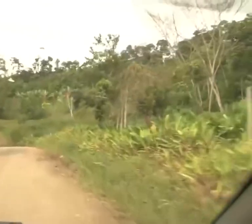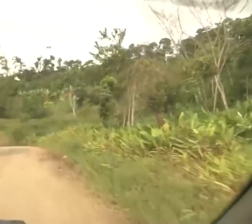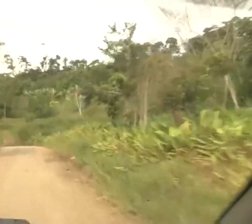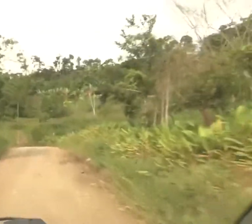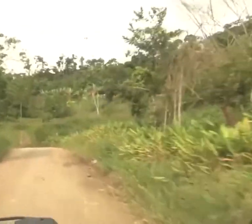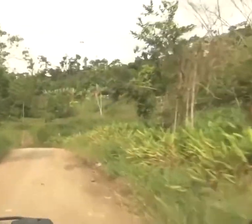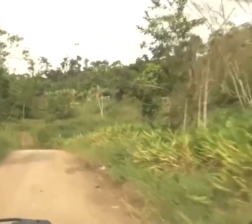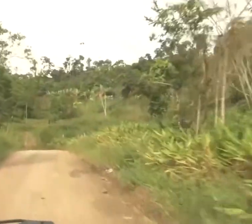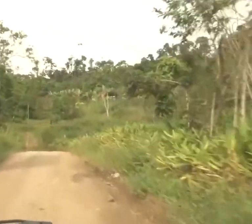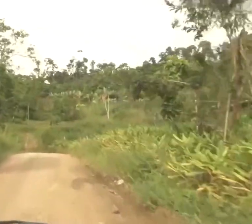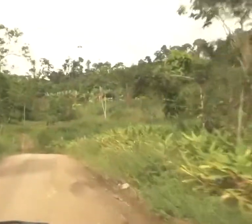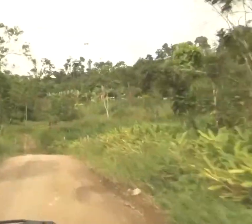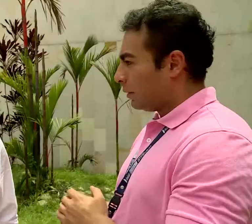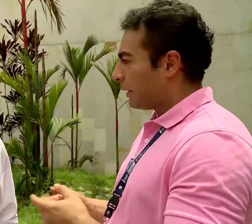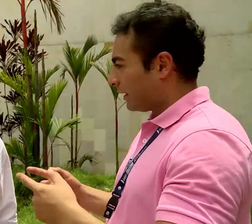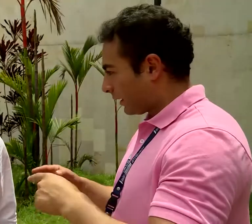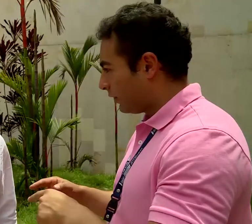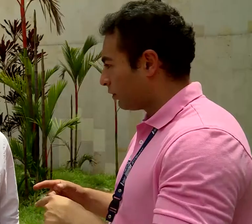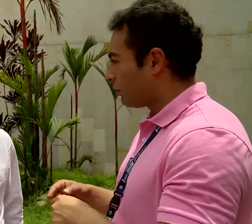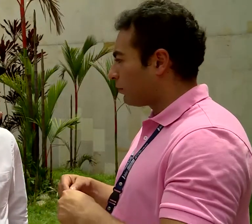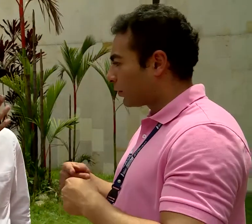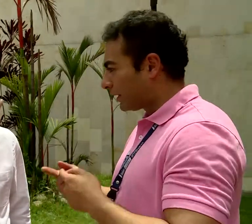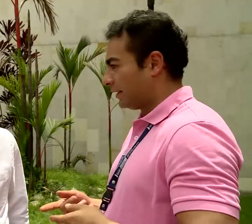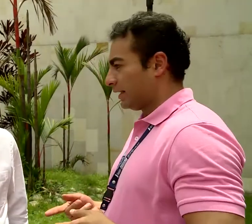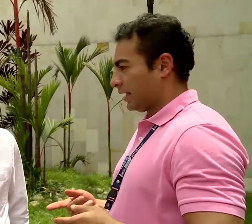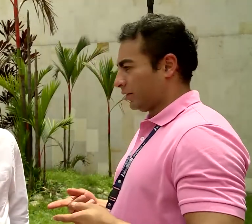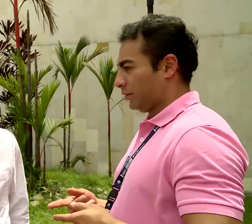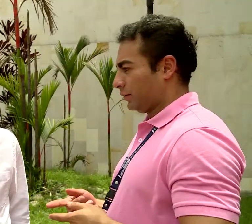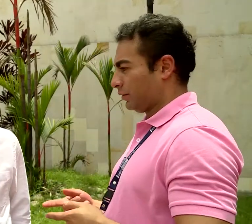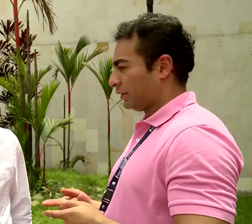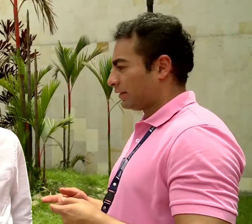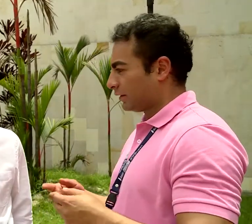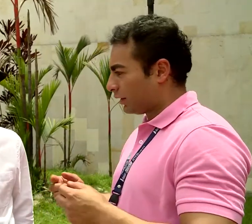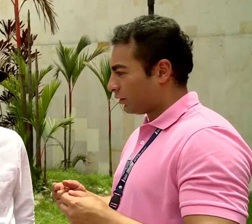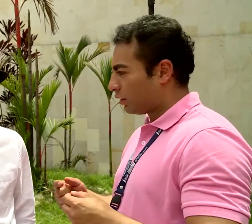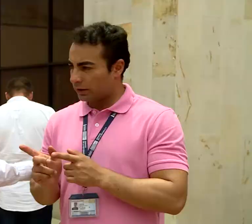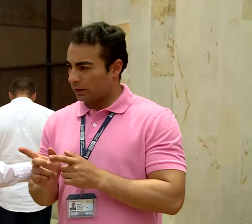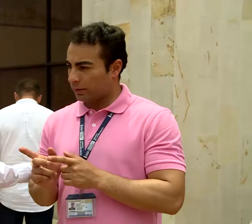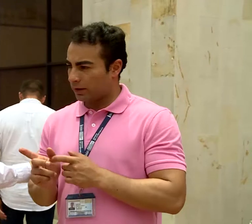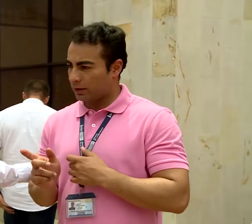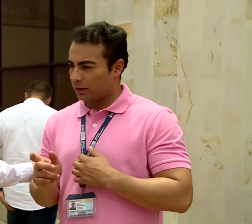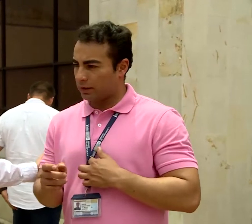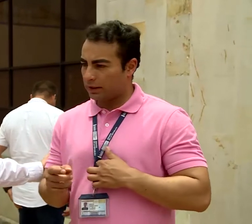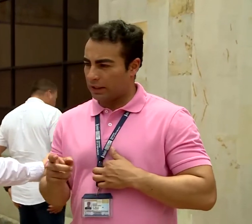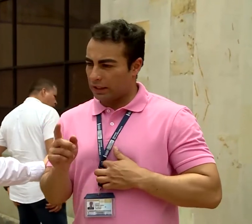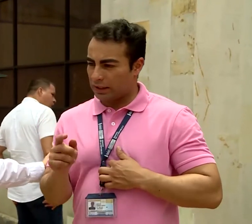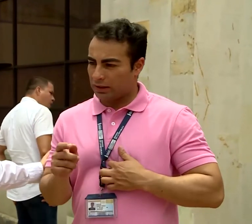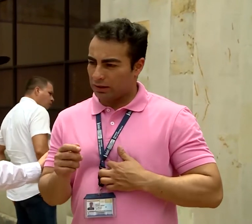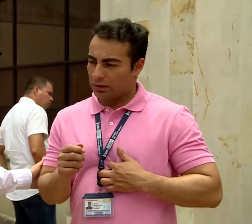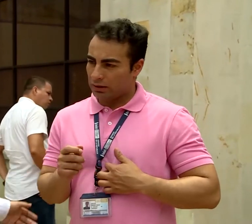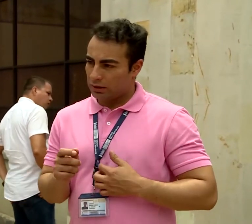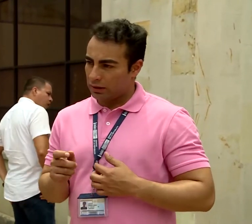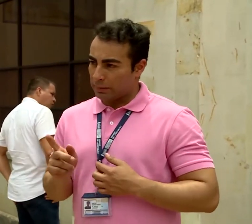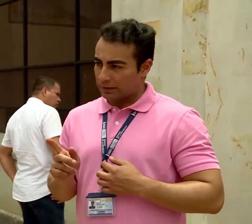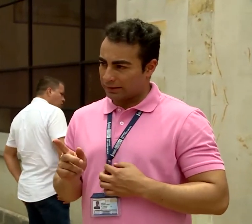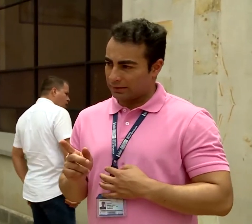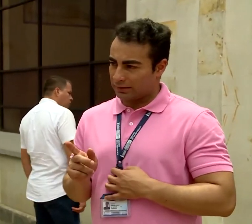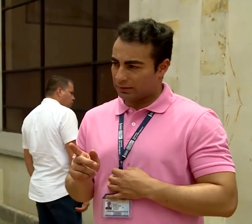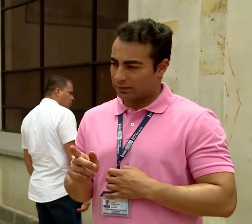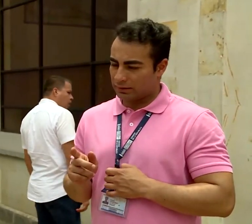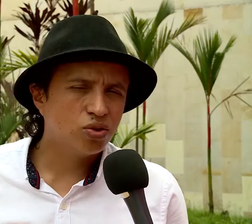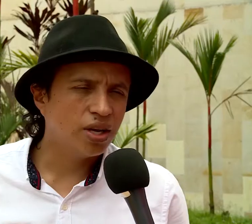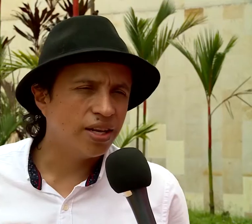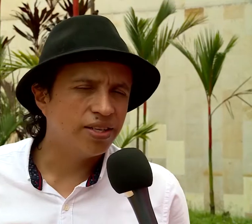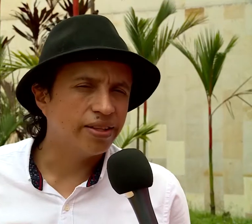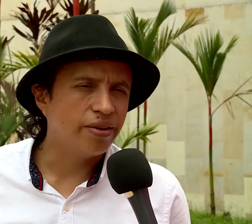el senador del partido así recalcó su compromiso y la importancia que tiene para los colombianos el fortalecimiento de este gremio